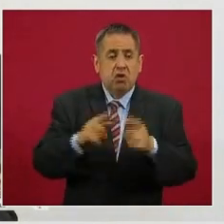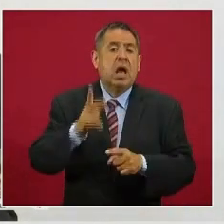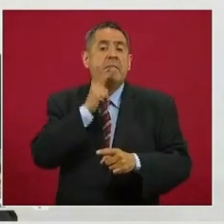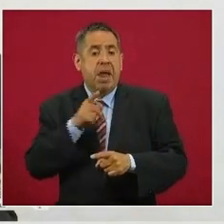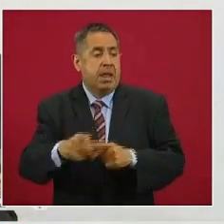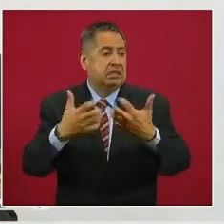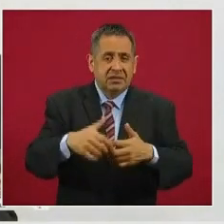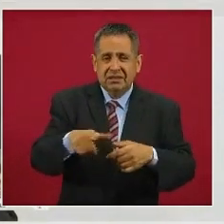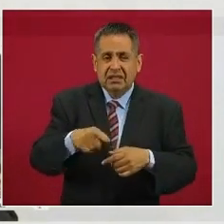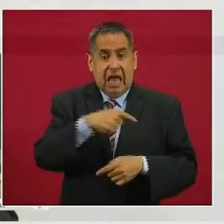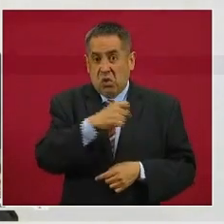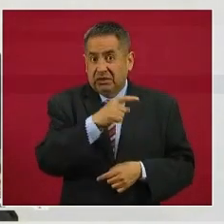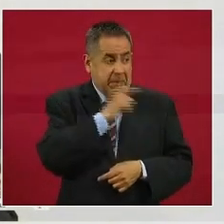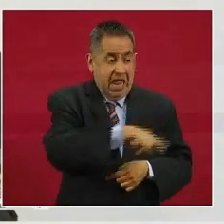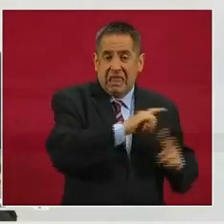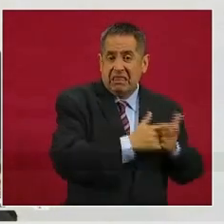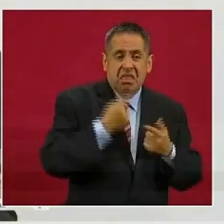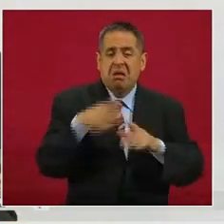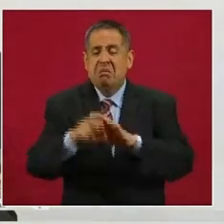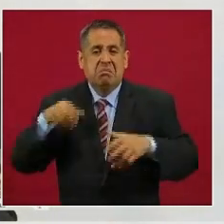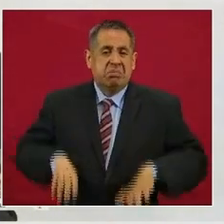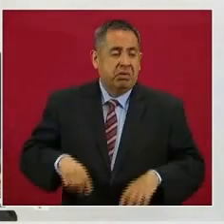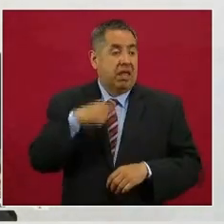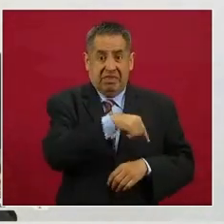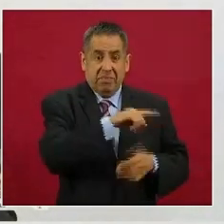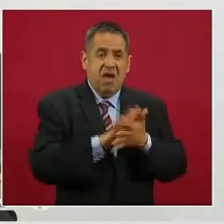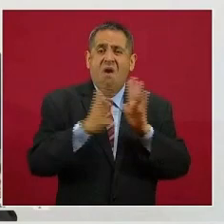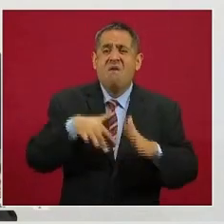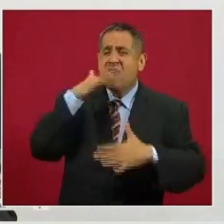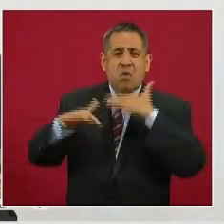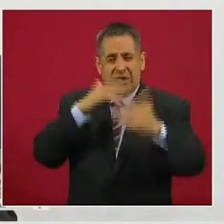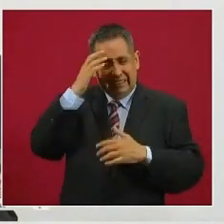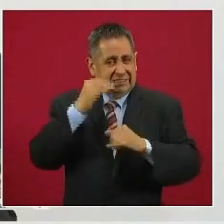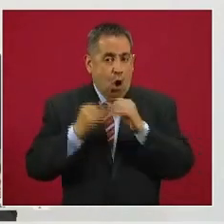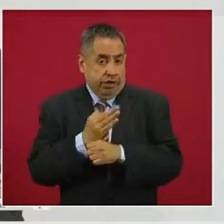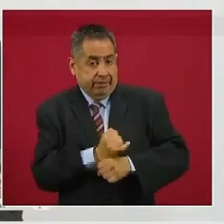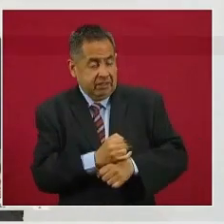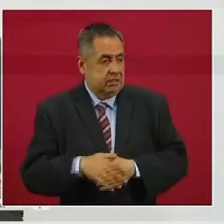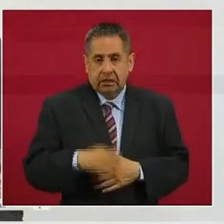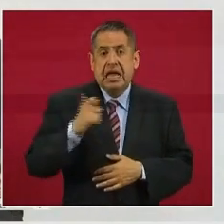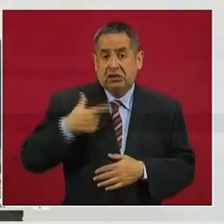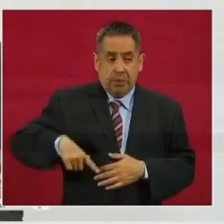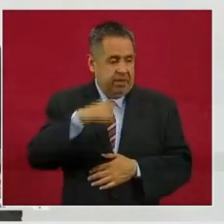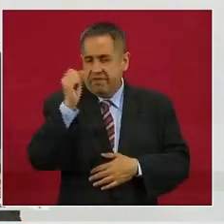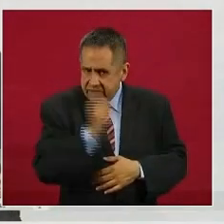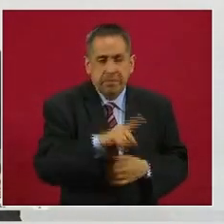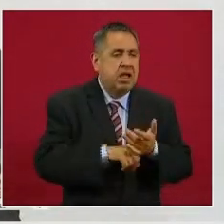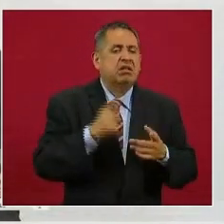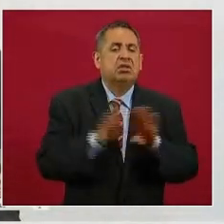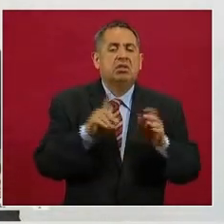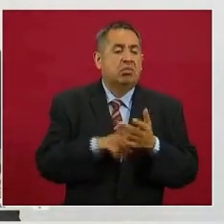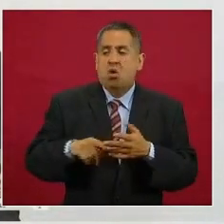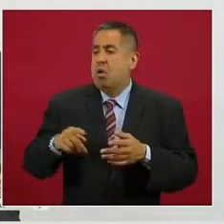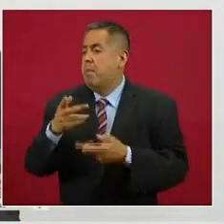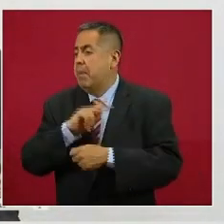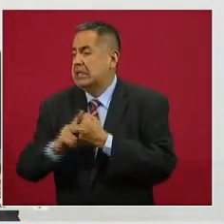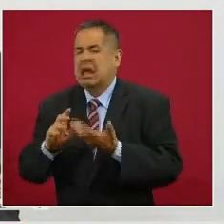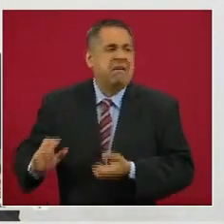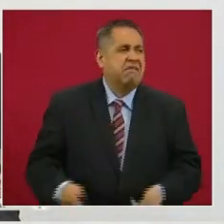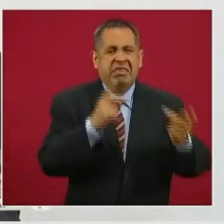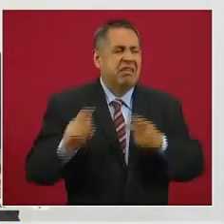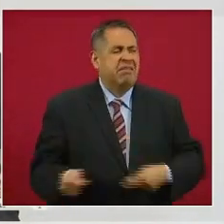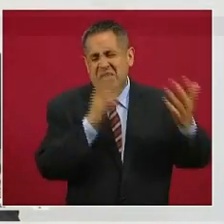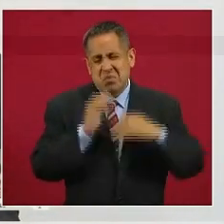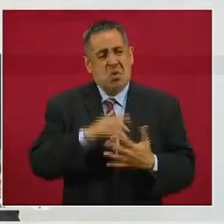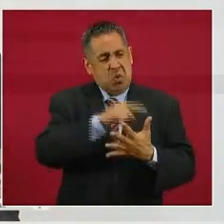arruinaron a Pemex y a la industria petrolera mexicana. Igualmente fueron los que se coludieron con todos los grandes fraudes financieros que hoy se combaten. En forma semejante participaron en la entrega masiva de las riquezas de la nación.